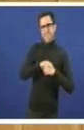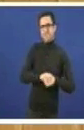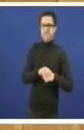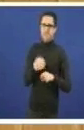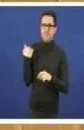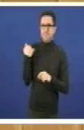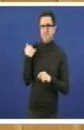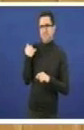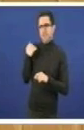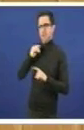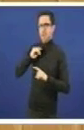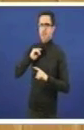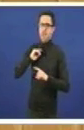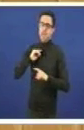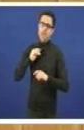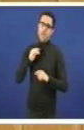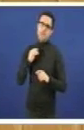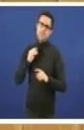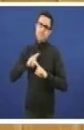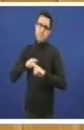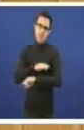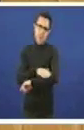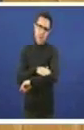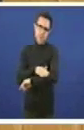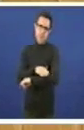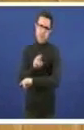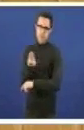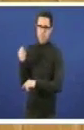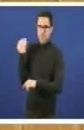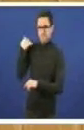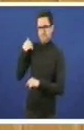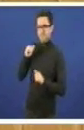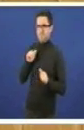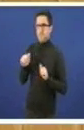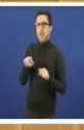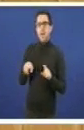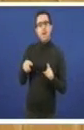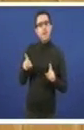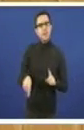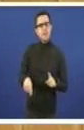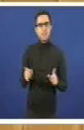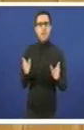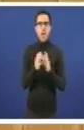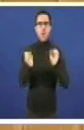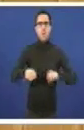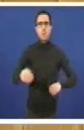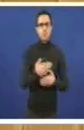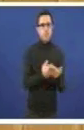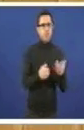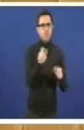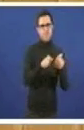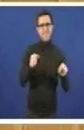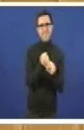e unha boa mostra é a unión de todos os sindicatos e de todos os traballadores e traballadoras do consorcio